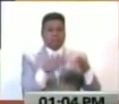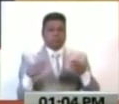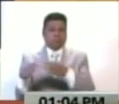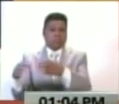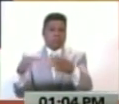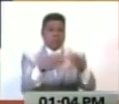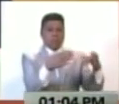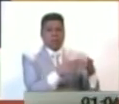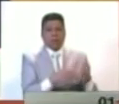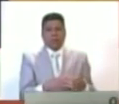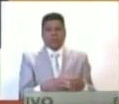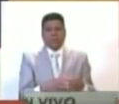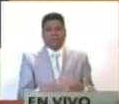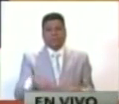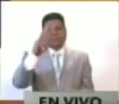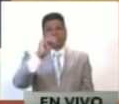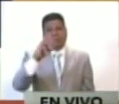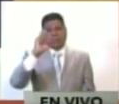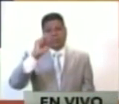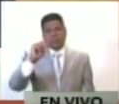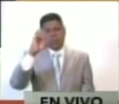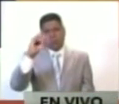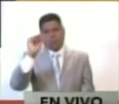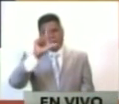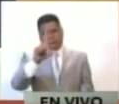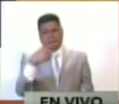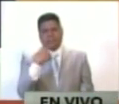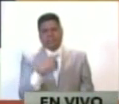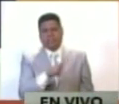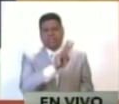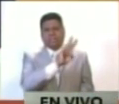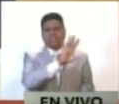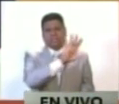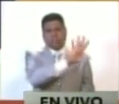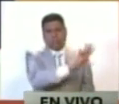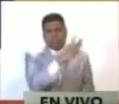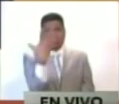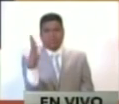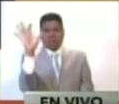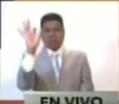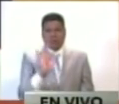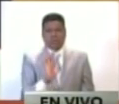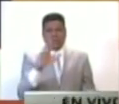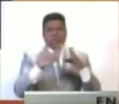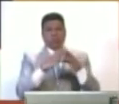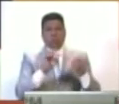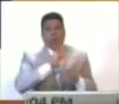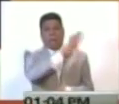NOAL representamos el 55% de la población mundial.